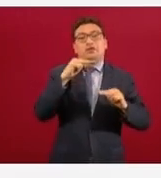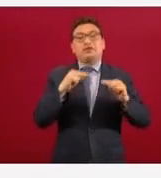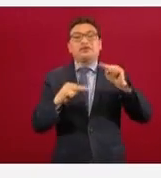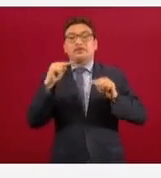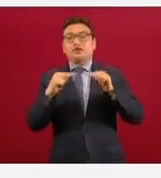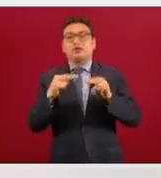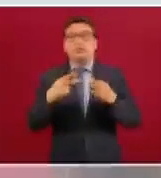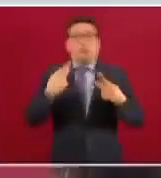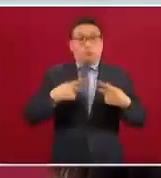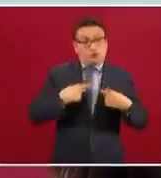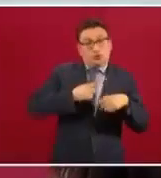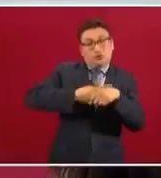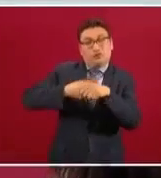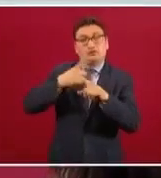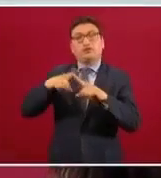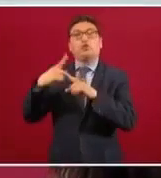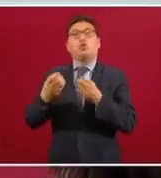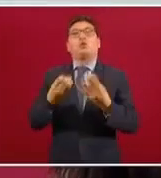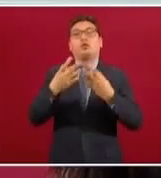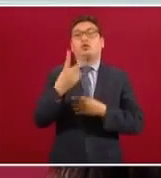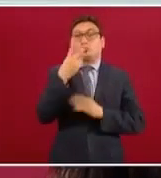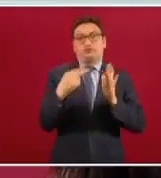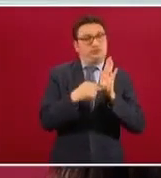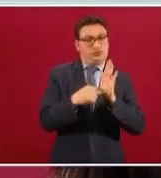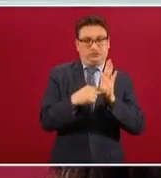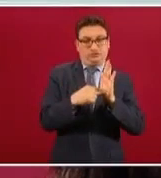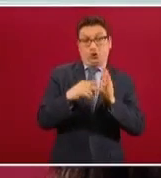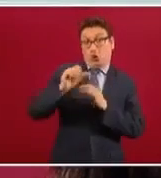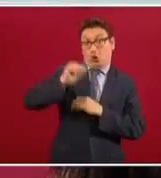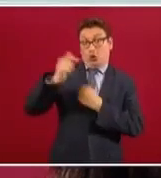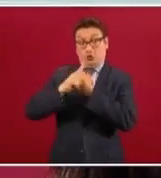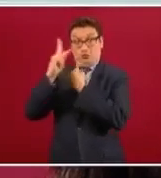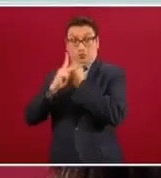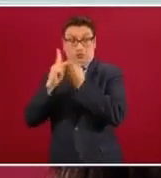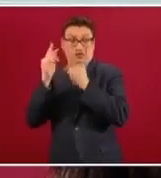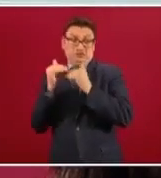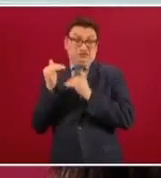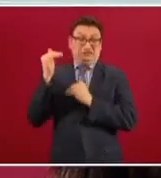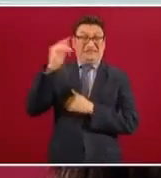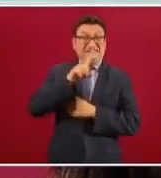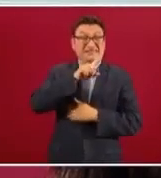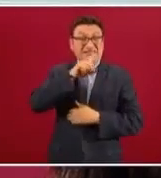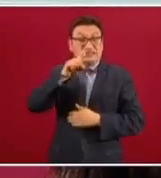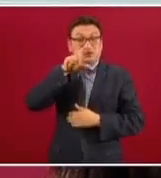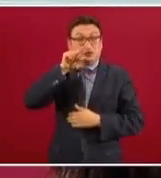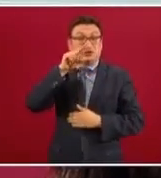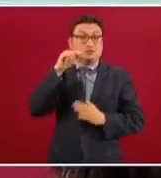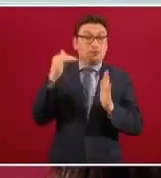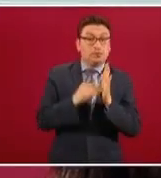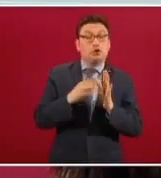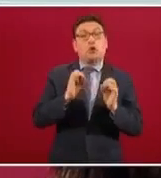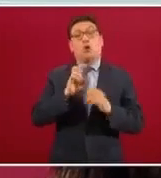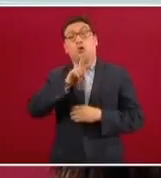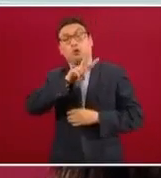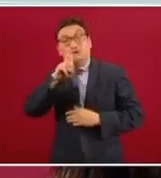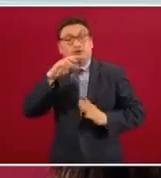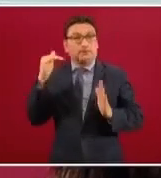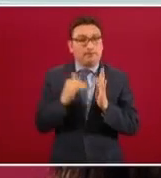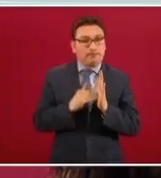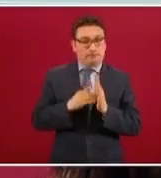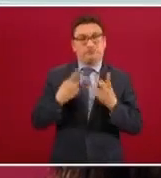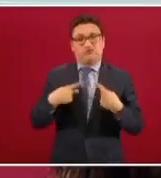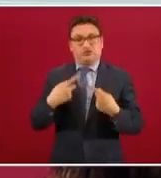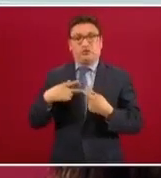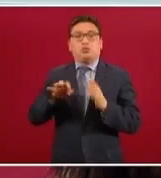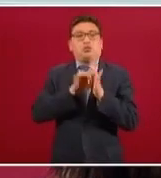2,000 casos. Estos otros países están por arriba de los 180,000 o 200,000 casos en la